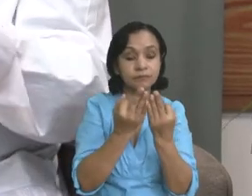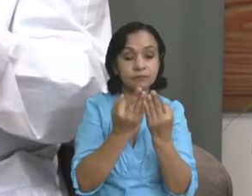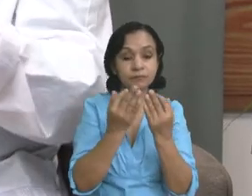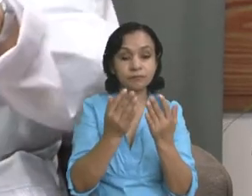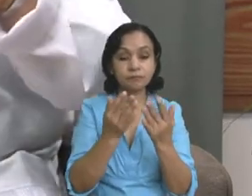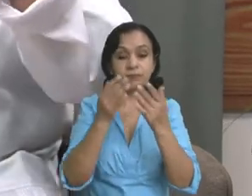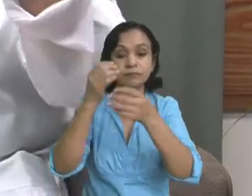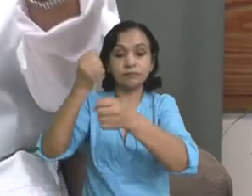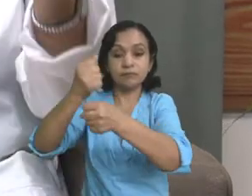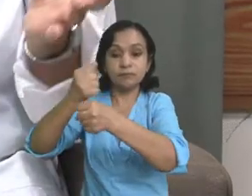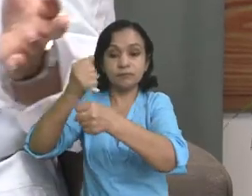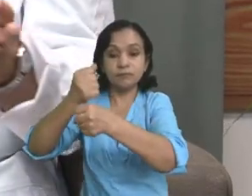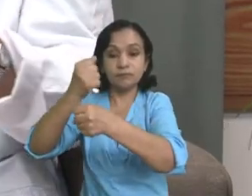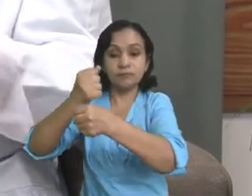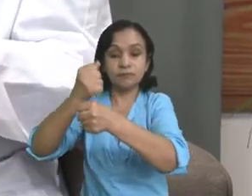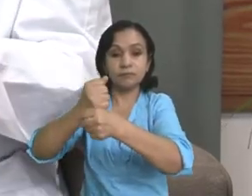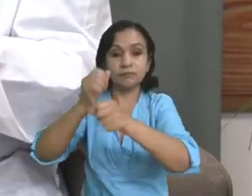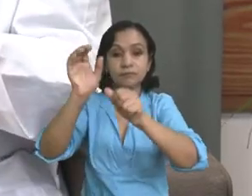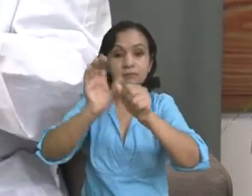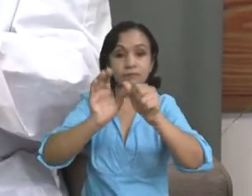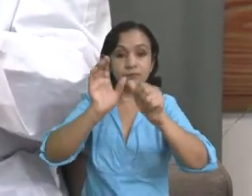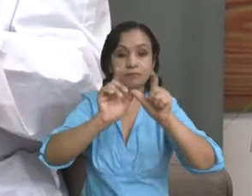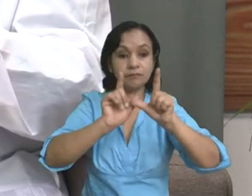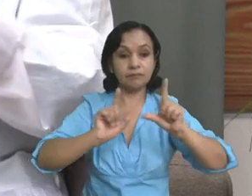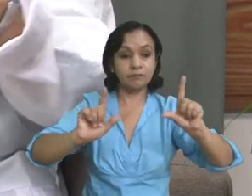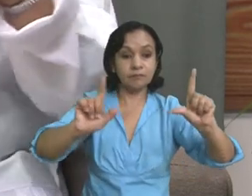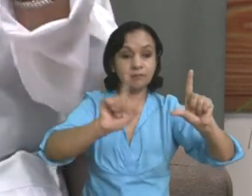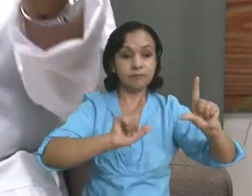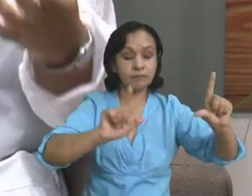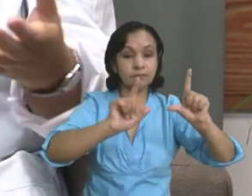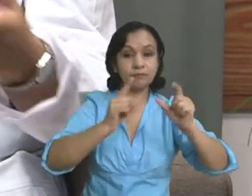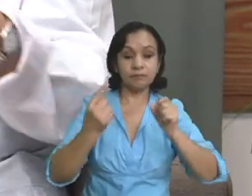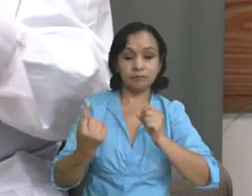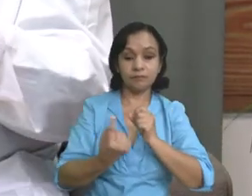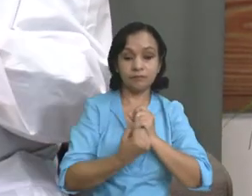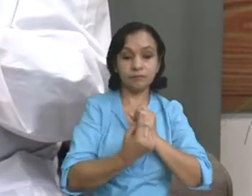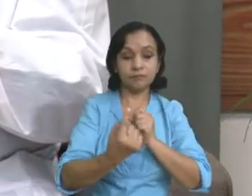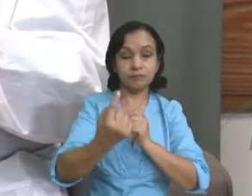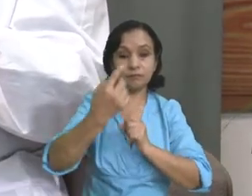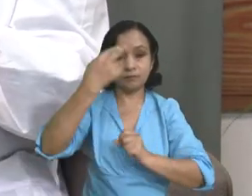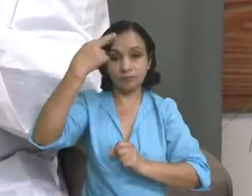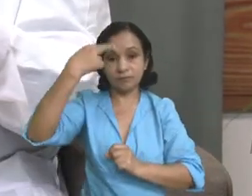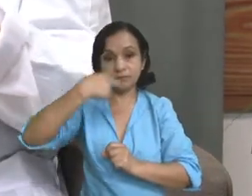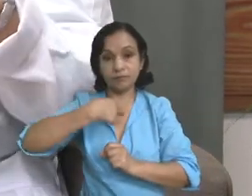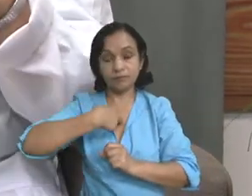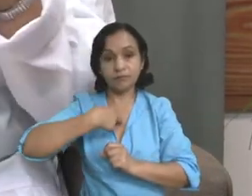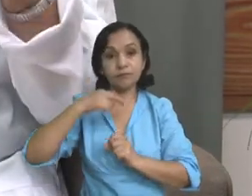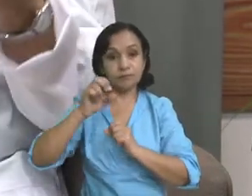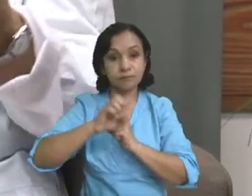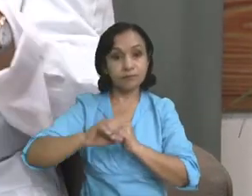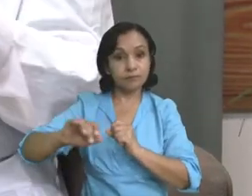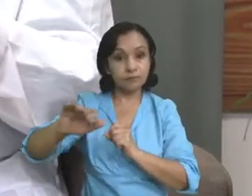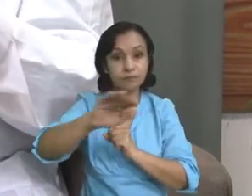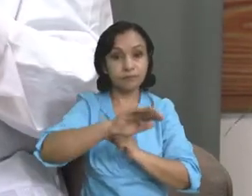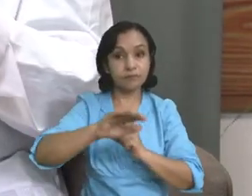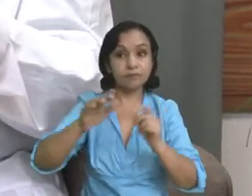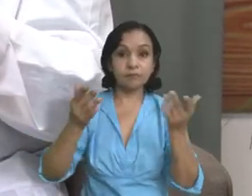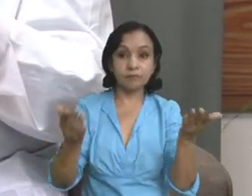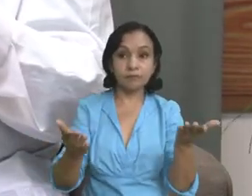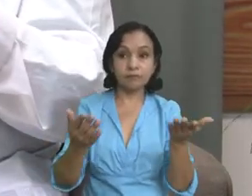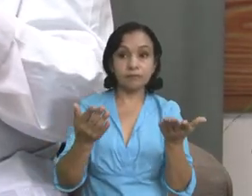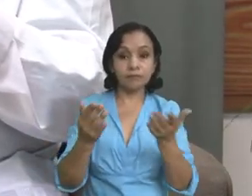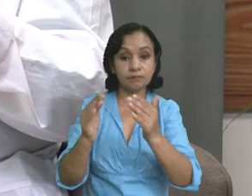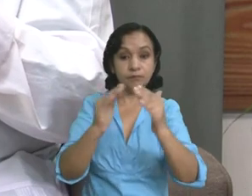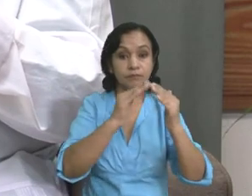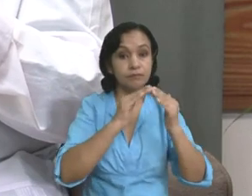centros laborales y después en cada lugar que por el que transitamos como responsables social también que somos de que nuestra